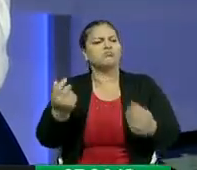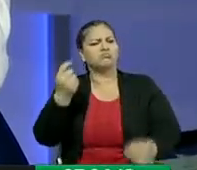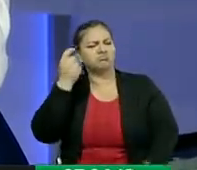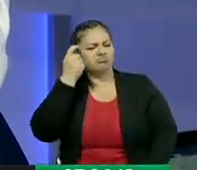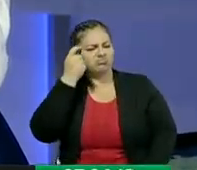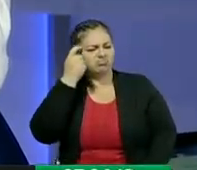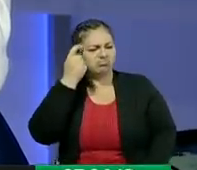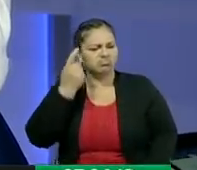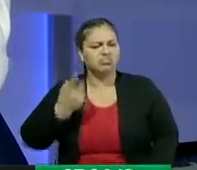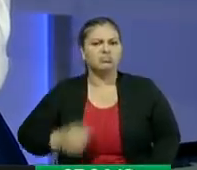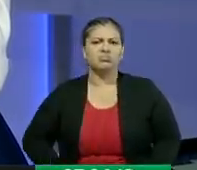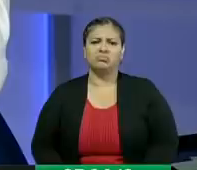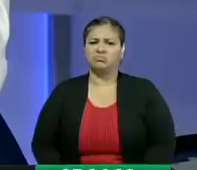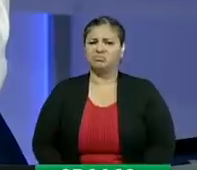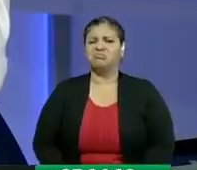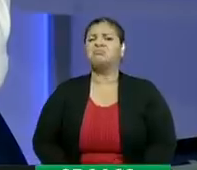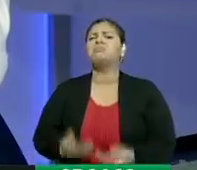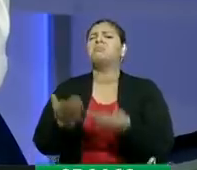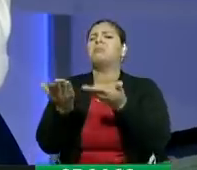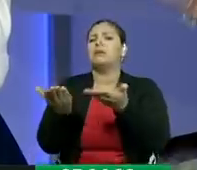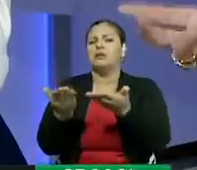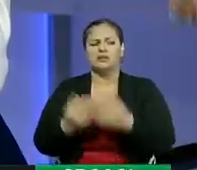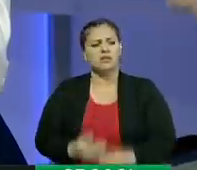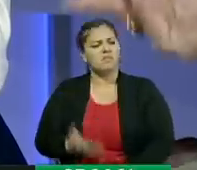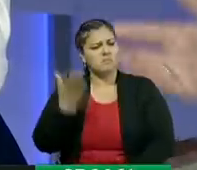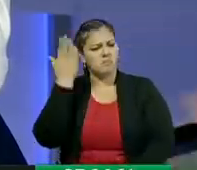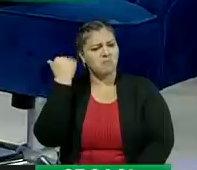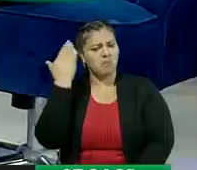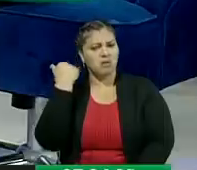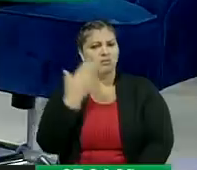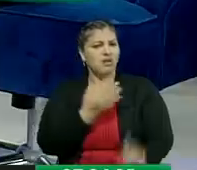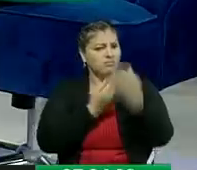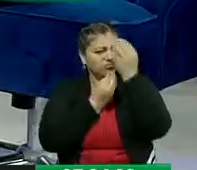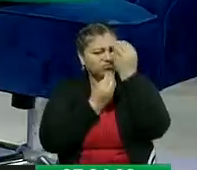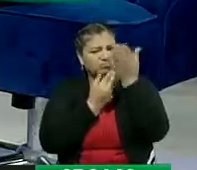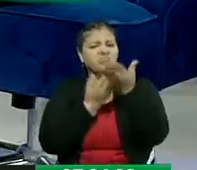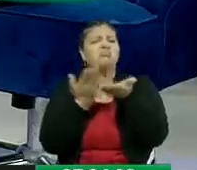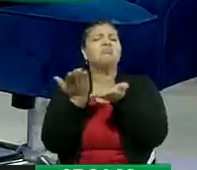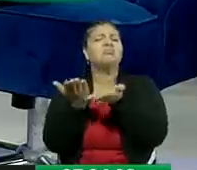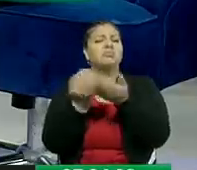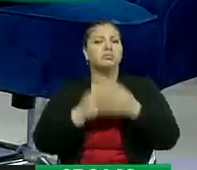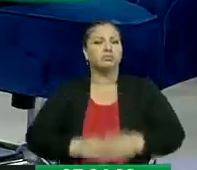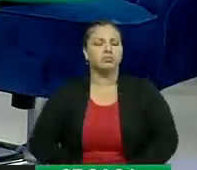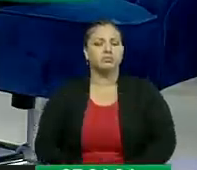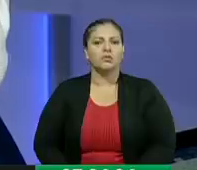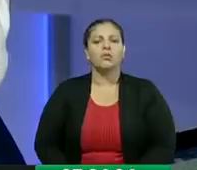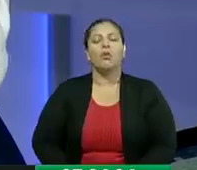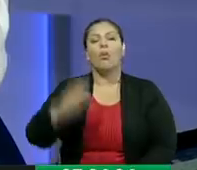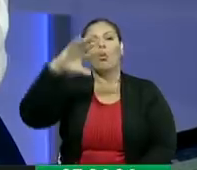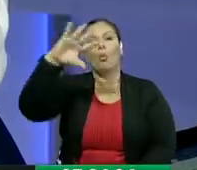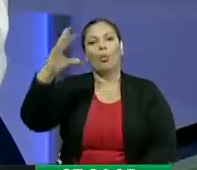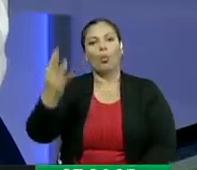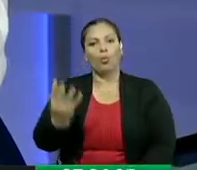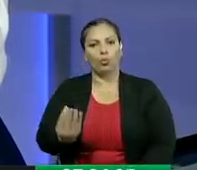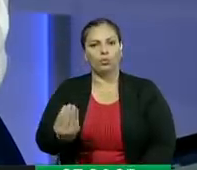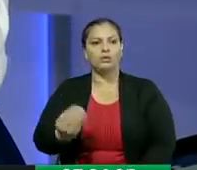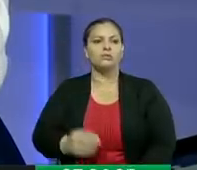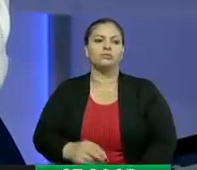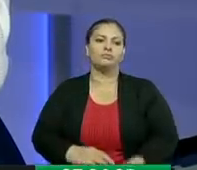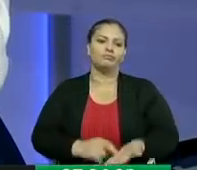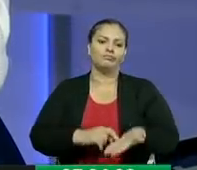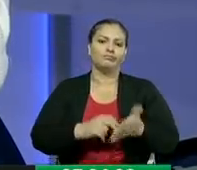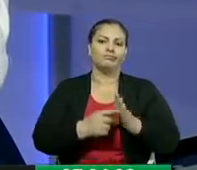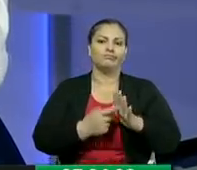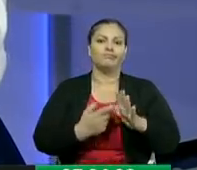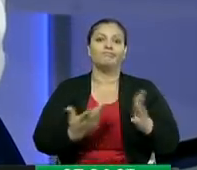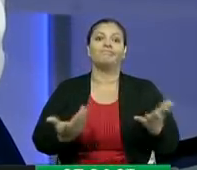letras, letras feas, pero lo dije. ¿Podría recapitular o recordar aquello que dijo? UNASUR se convirtió en UñaSUR. Fue el